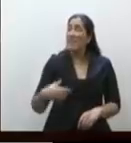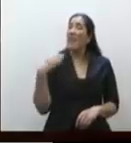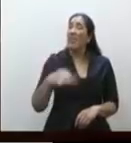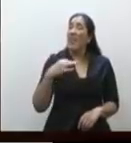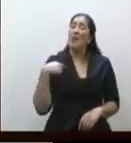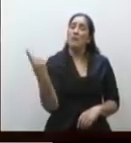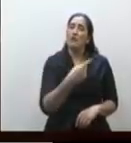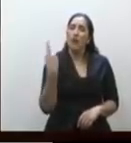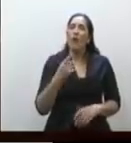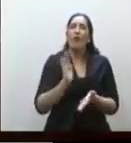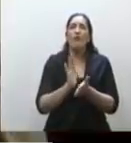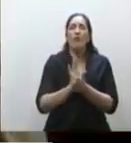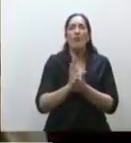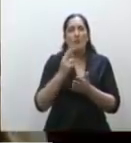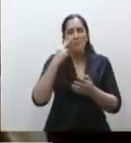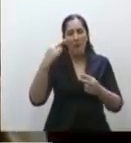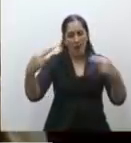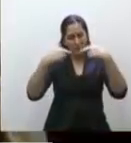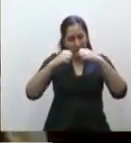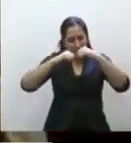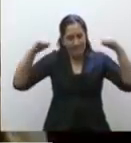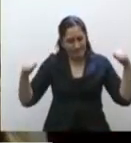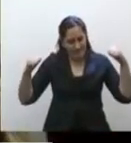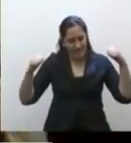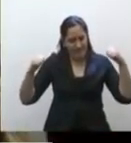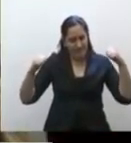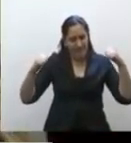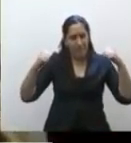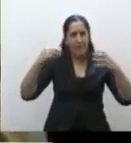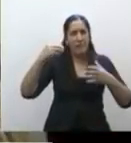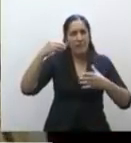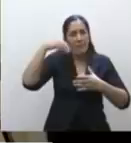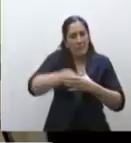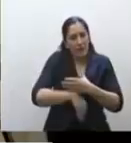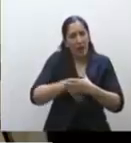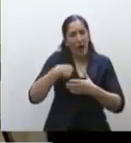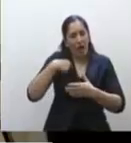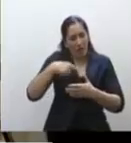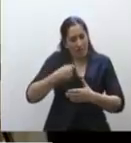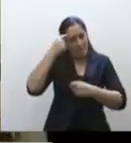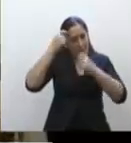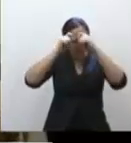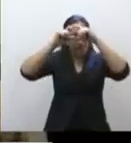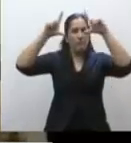que todos deconstruyamos también una visión y una idea